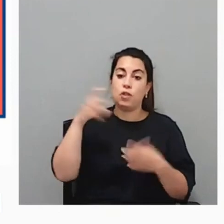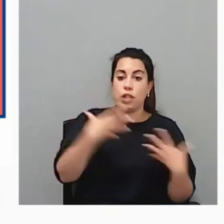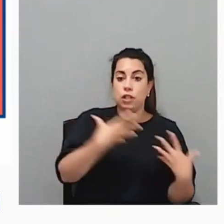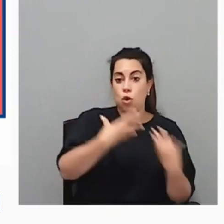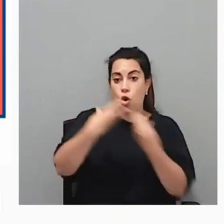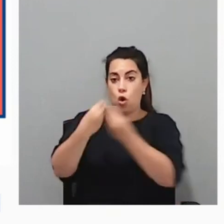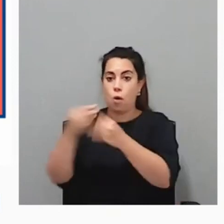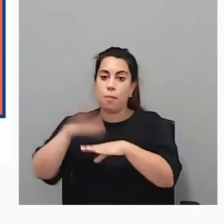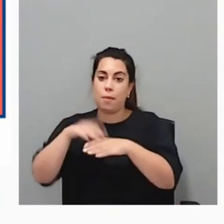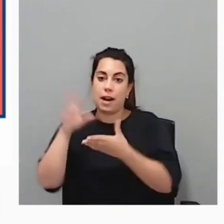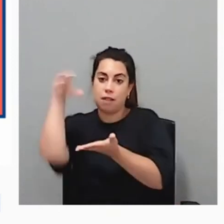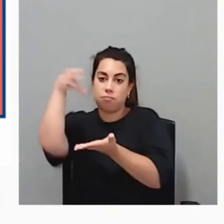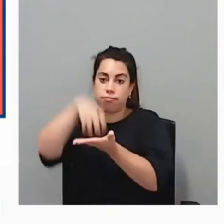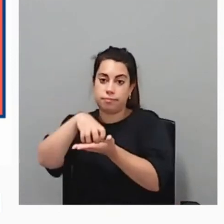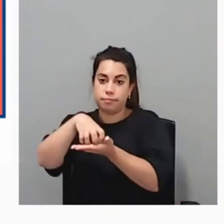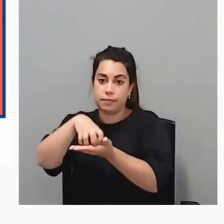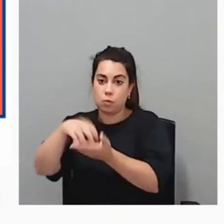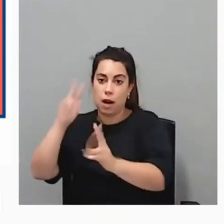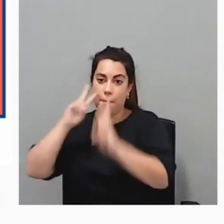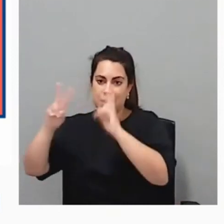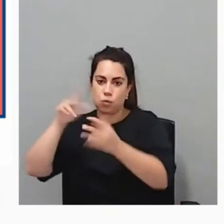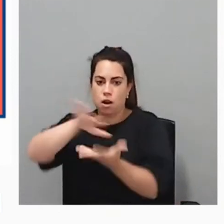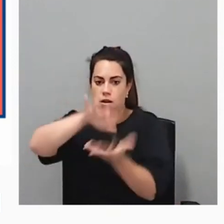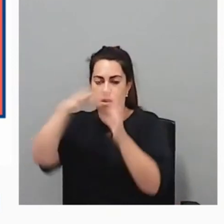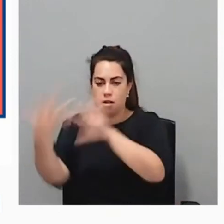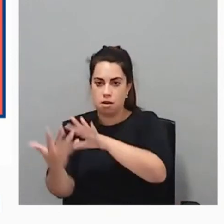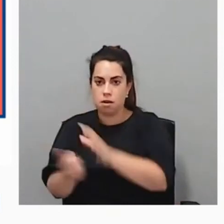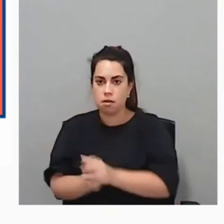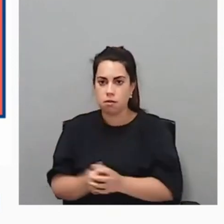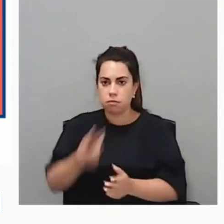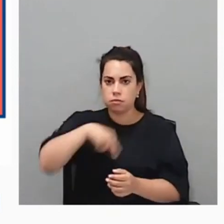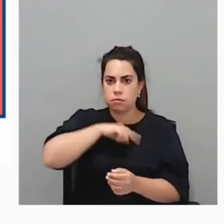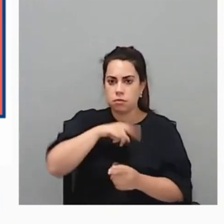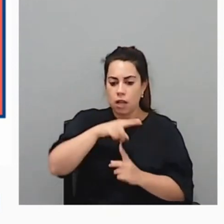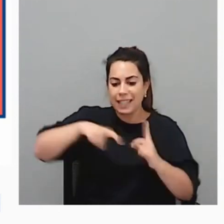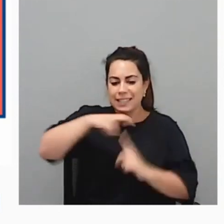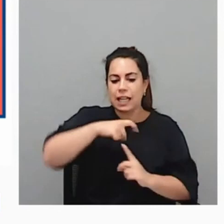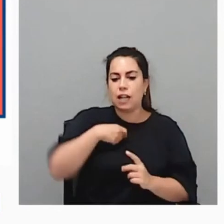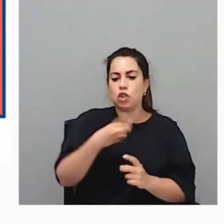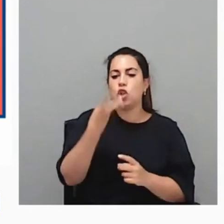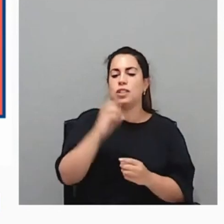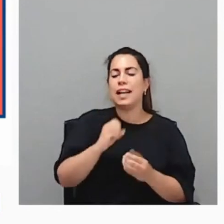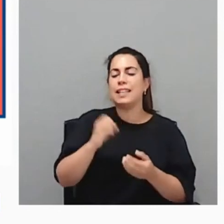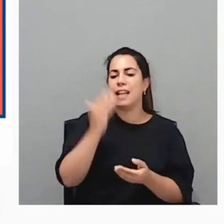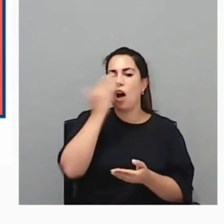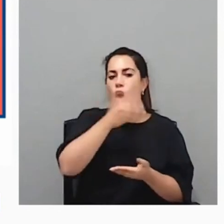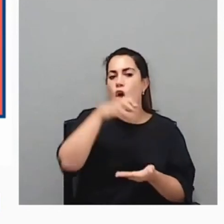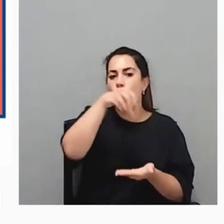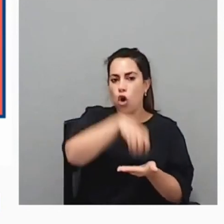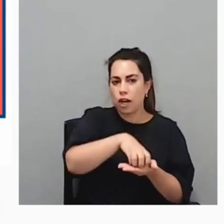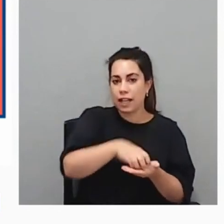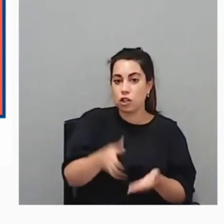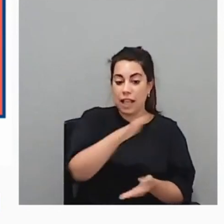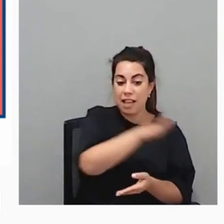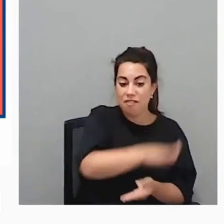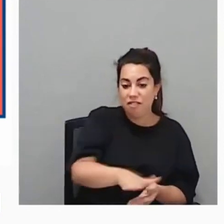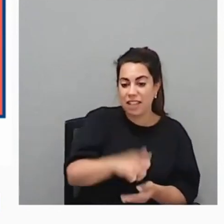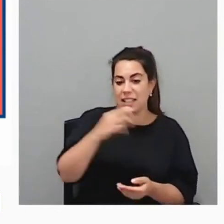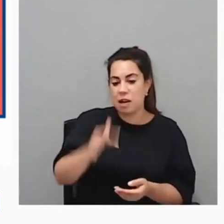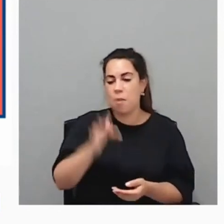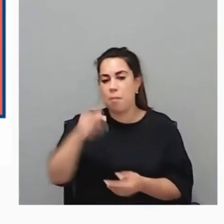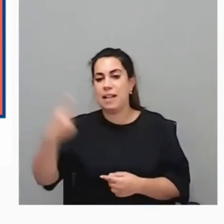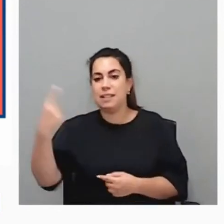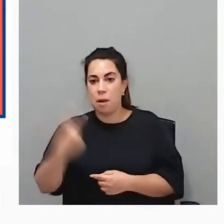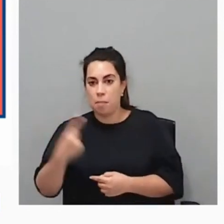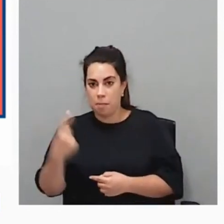visual. Este año vamos a colaborar con 30 coles de infantil y primaria de toda España y esperamos formar a 900